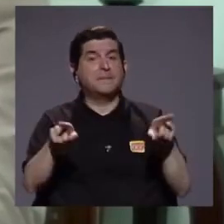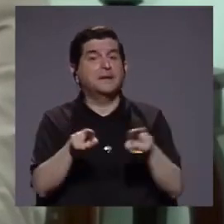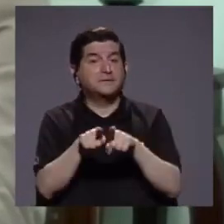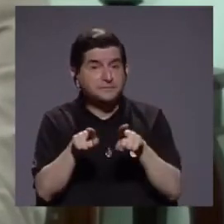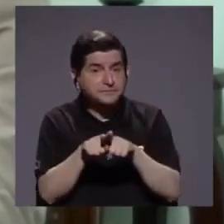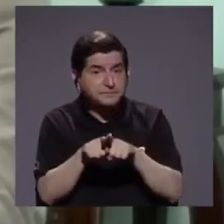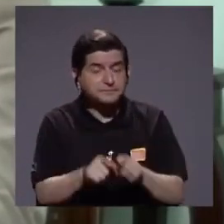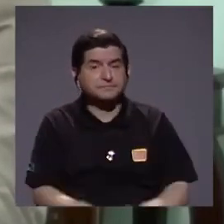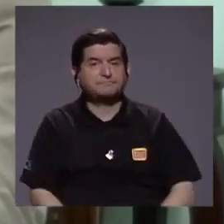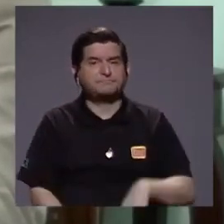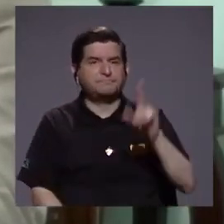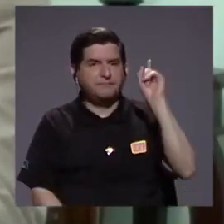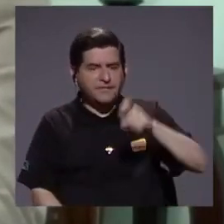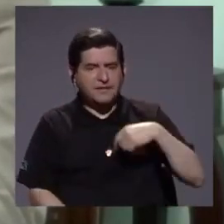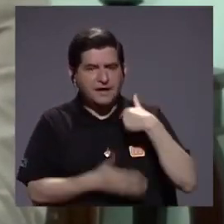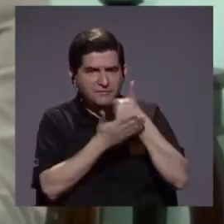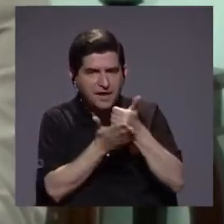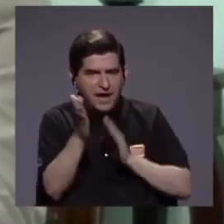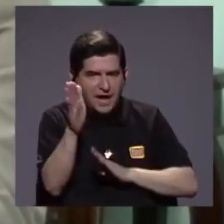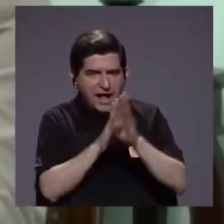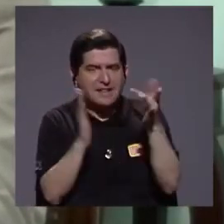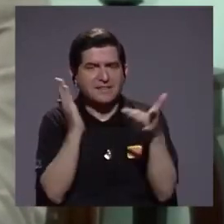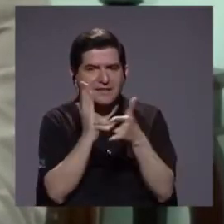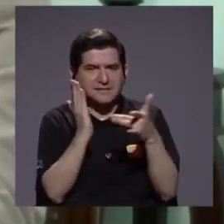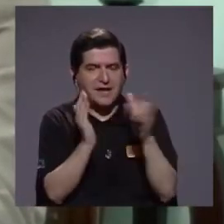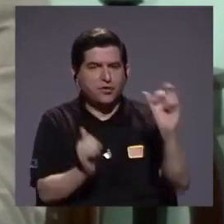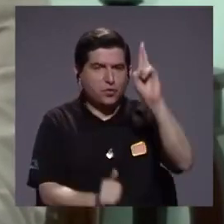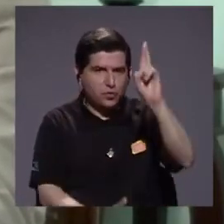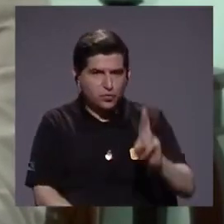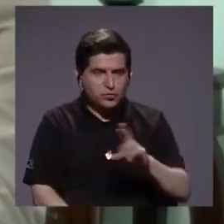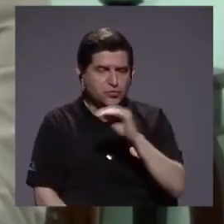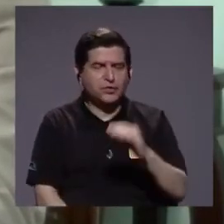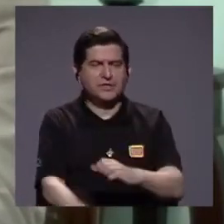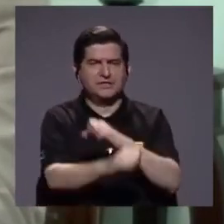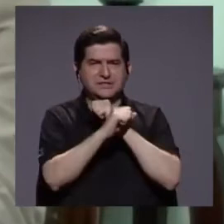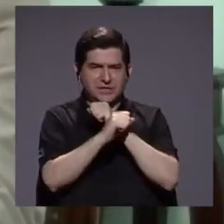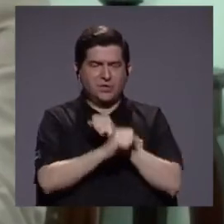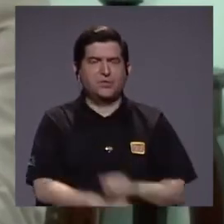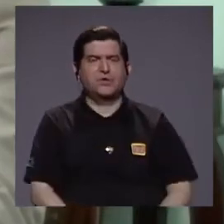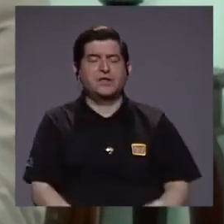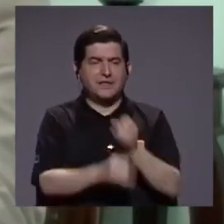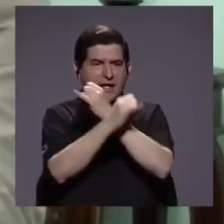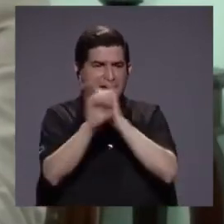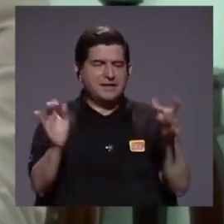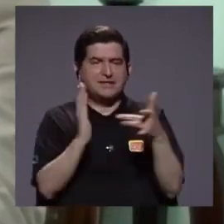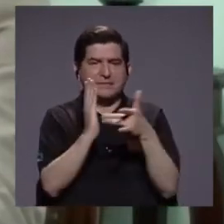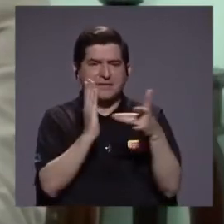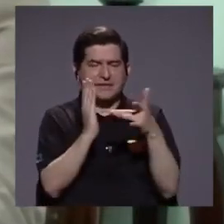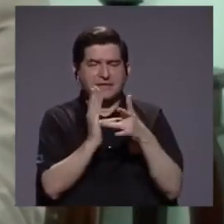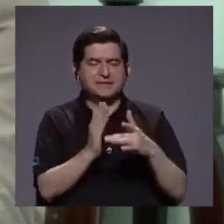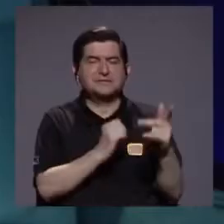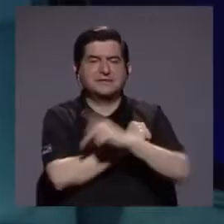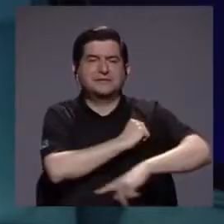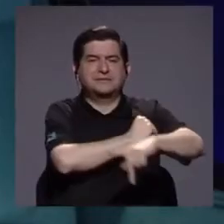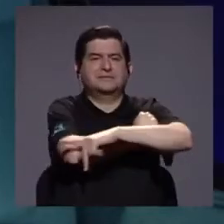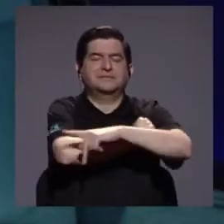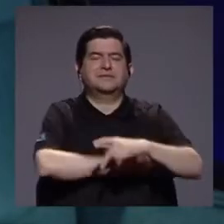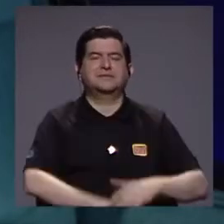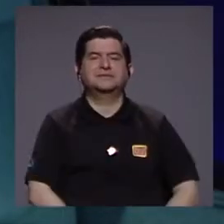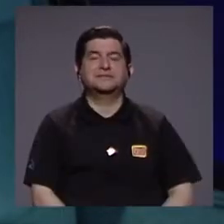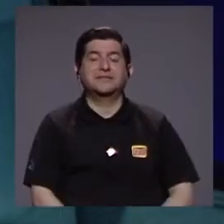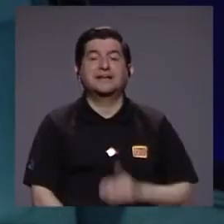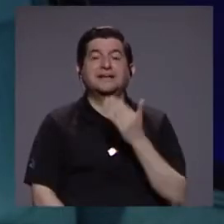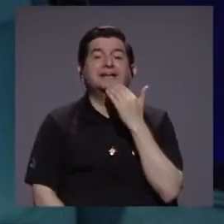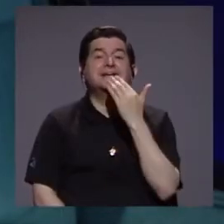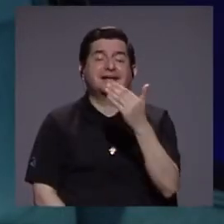además debe contribuir al desarrollo tecnológico de Costa Rica y garantizar la soberanía tecnológica del país. Muchas